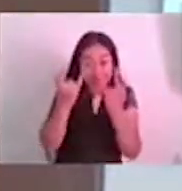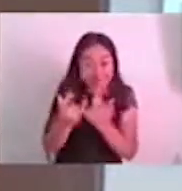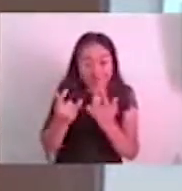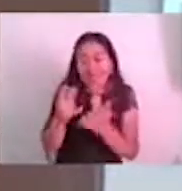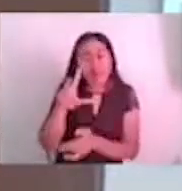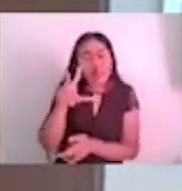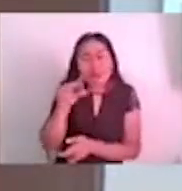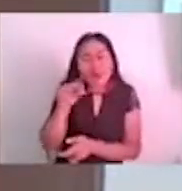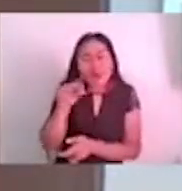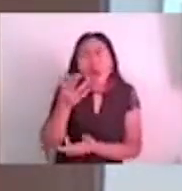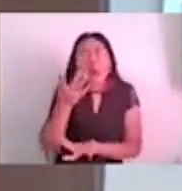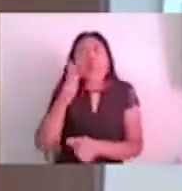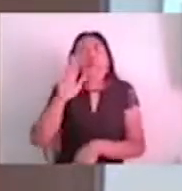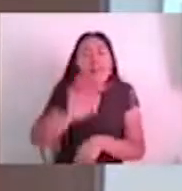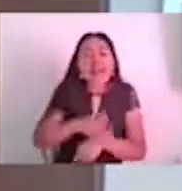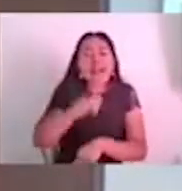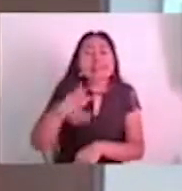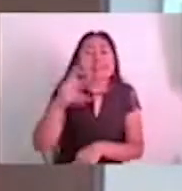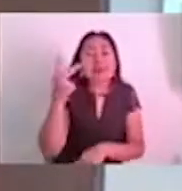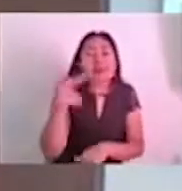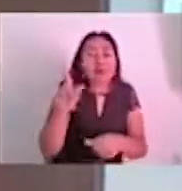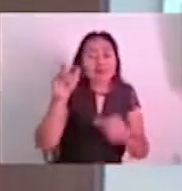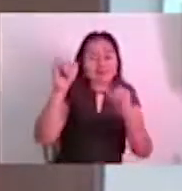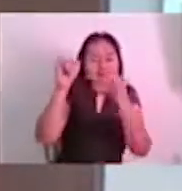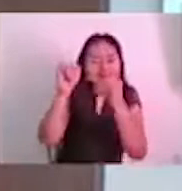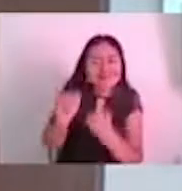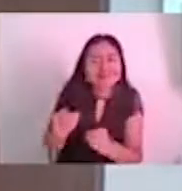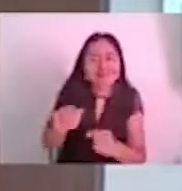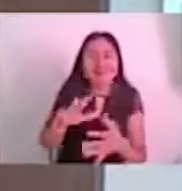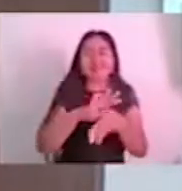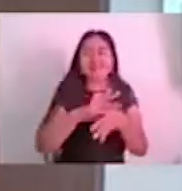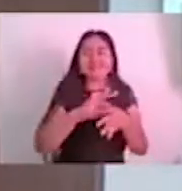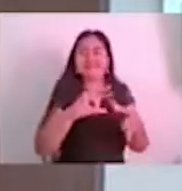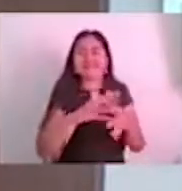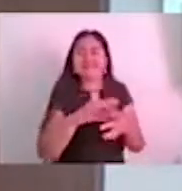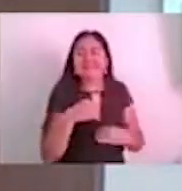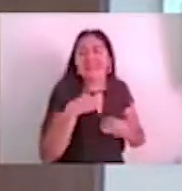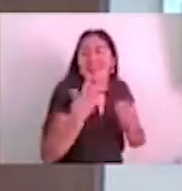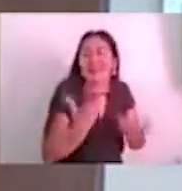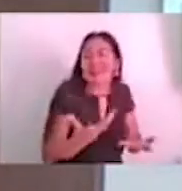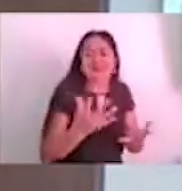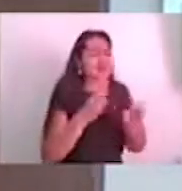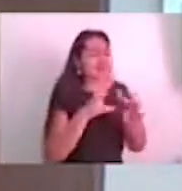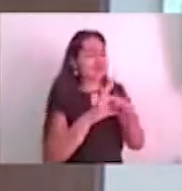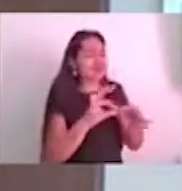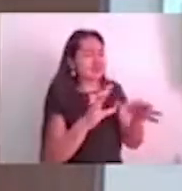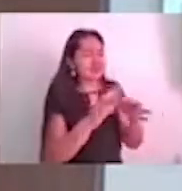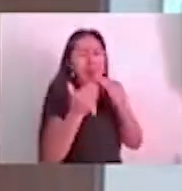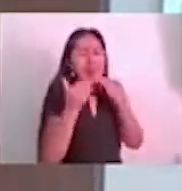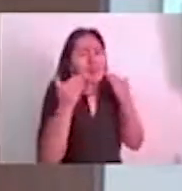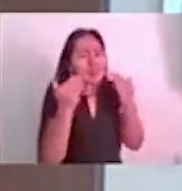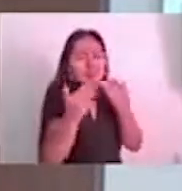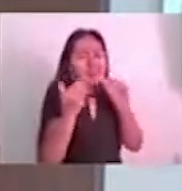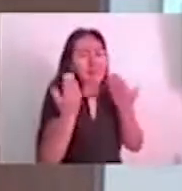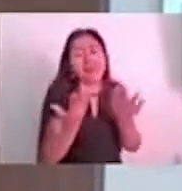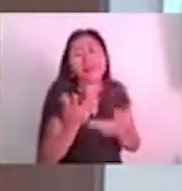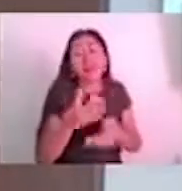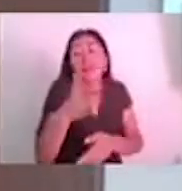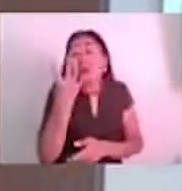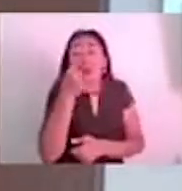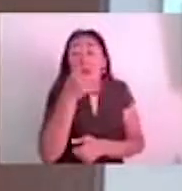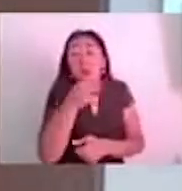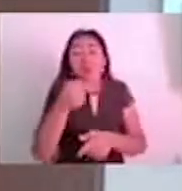Eduardo tiene una forma de contar las cosas y es tan ameno y tan divertido que en verdad se les pueden pasar 4 horas y ni cuenta se dan.